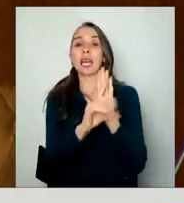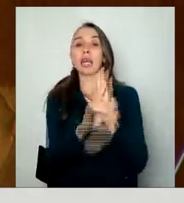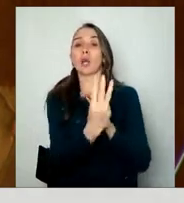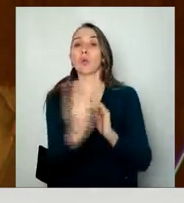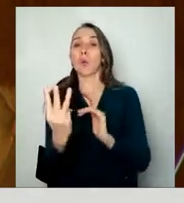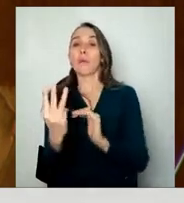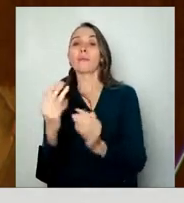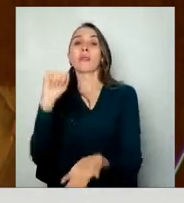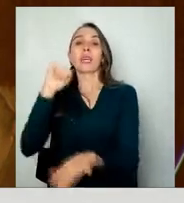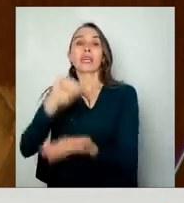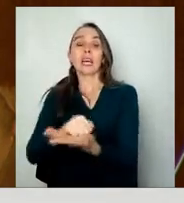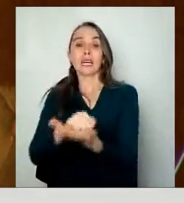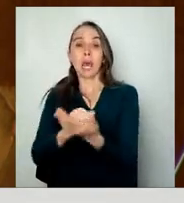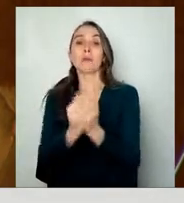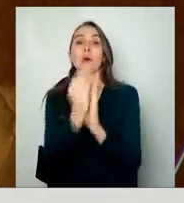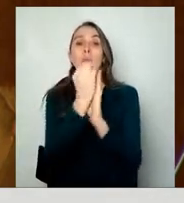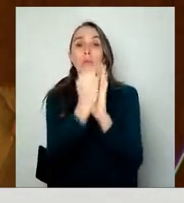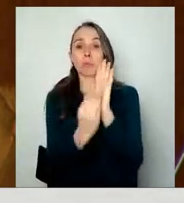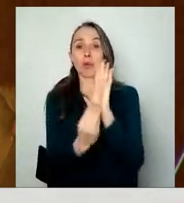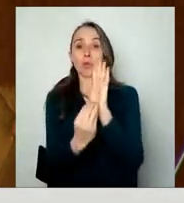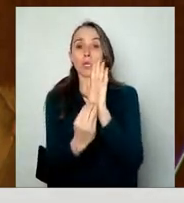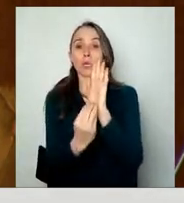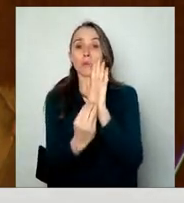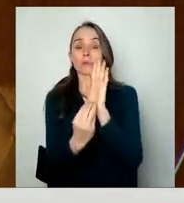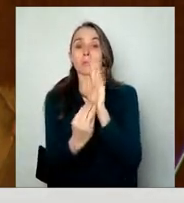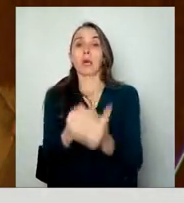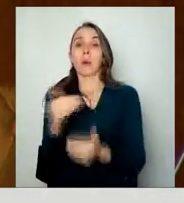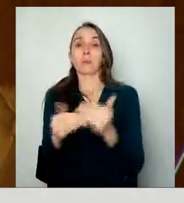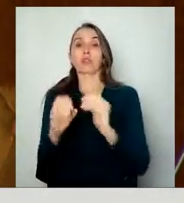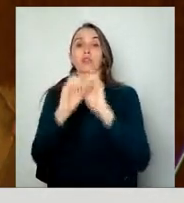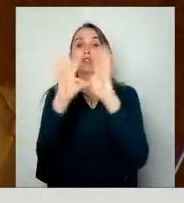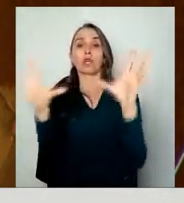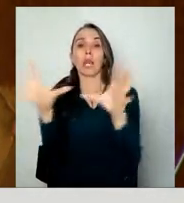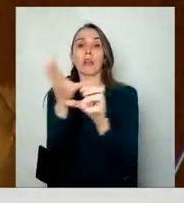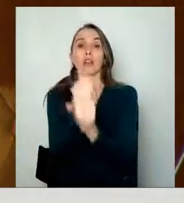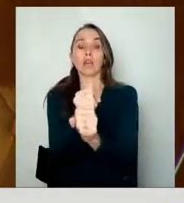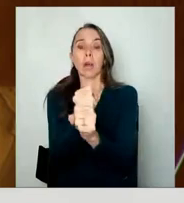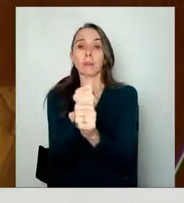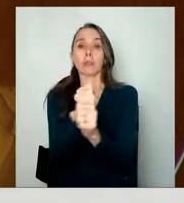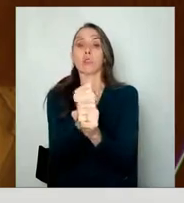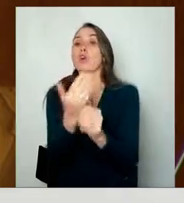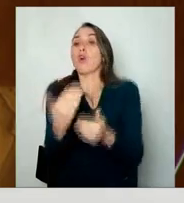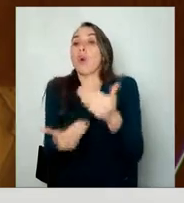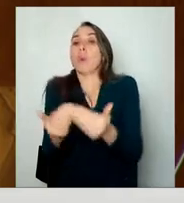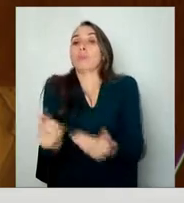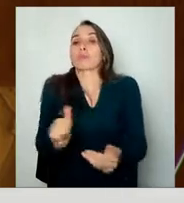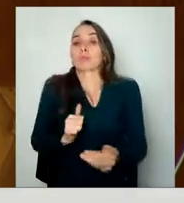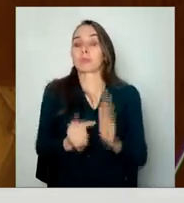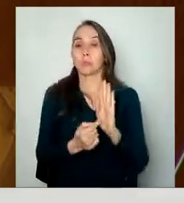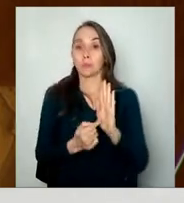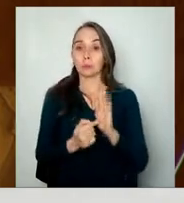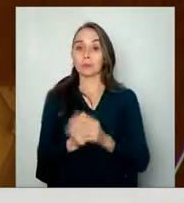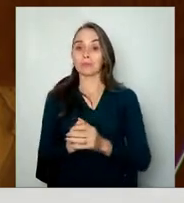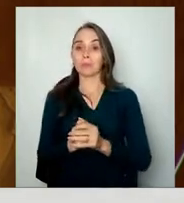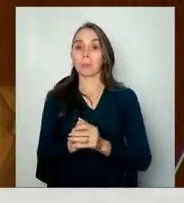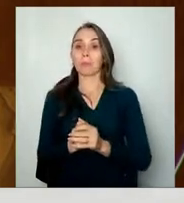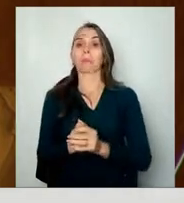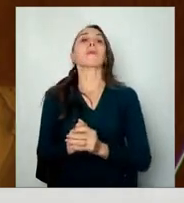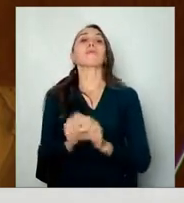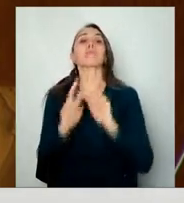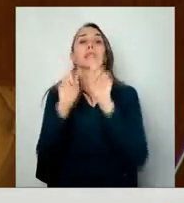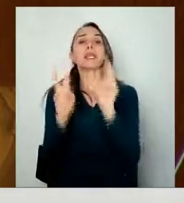se establece a sí mismo un proceso claro y Expedito de aplicación en lo referido a probidad y transparencia